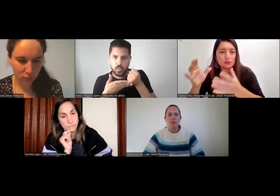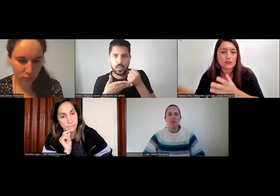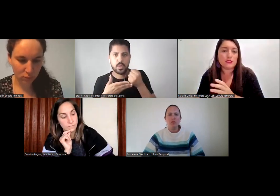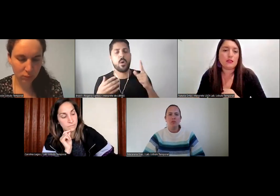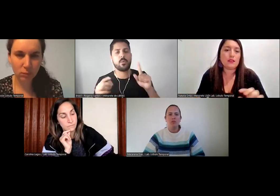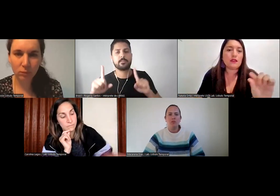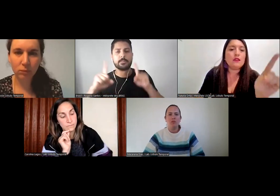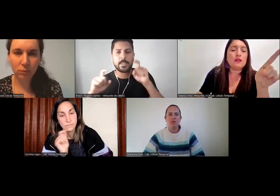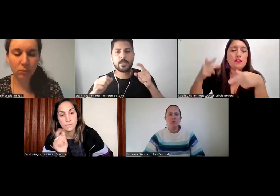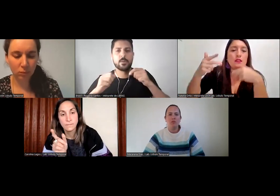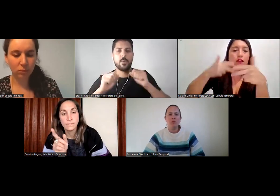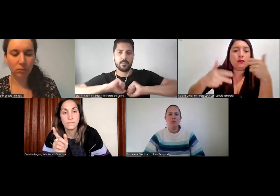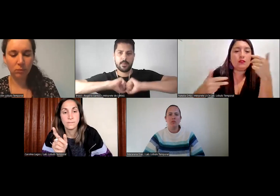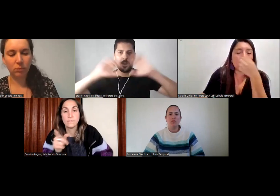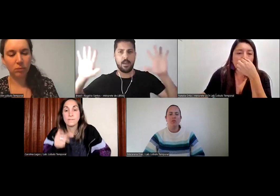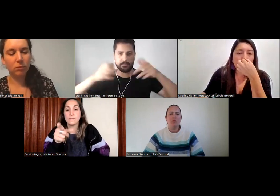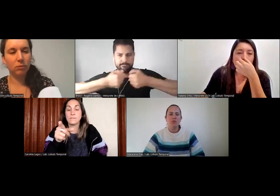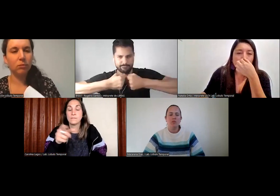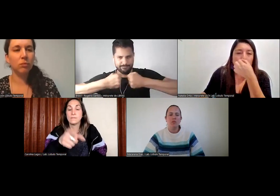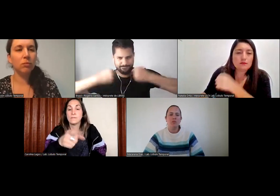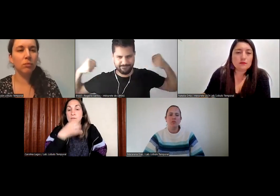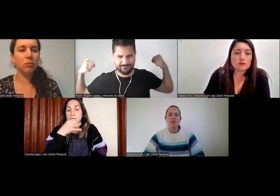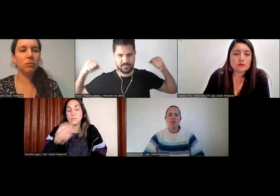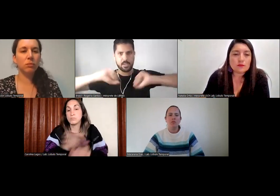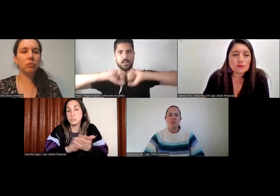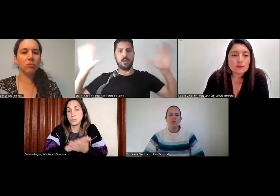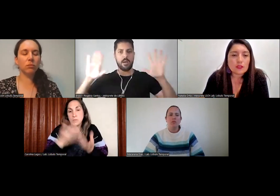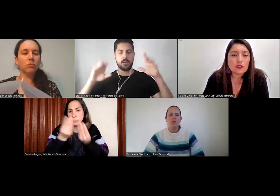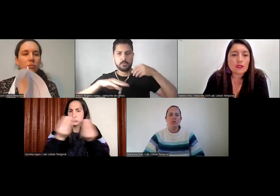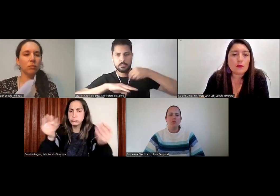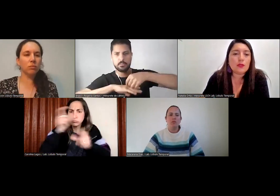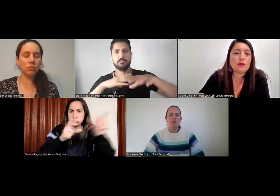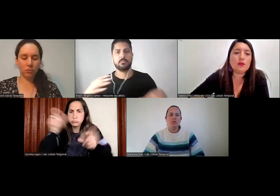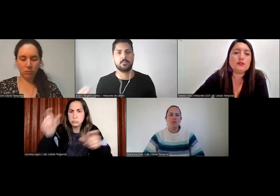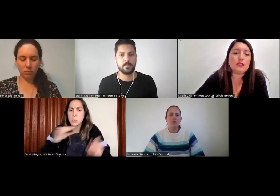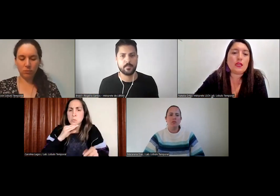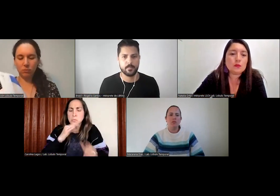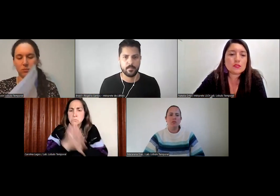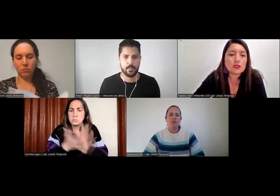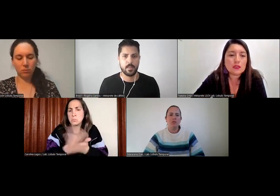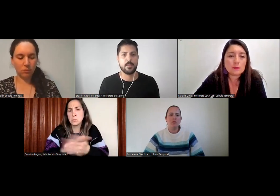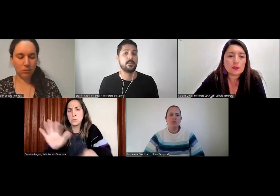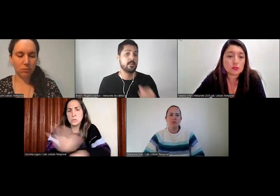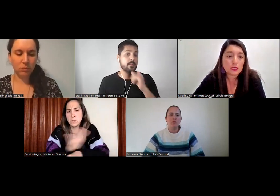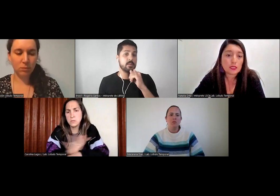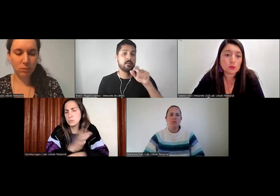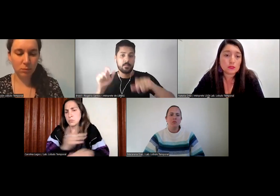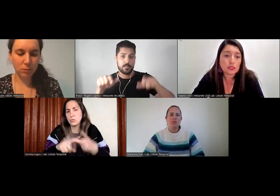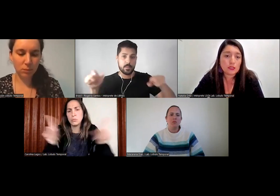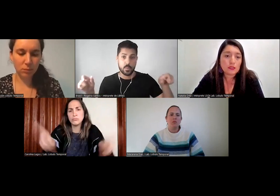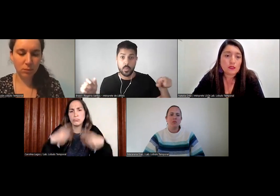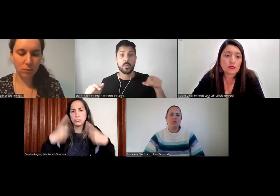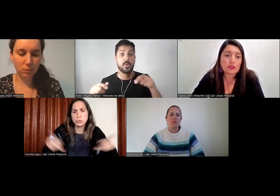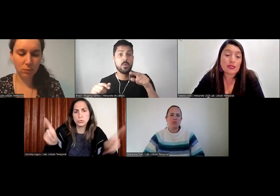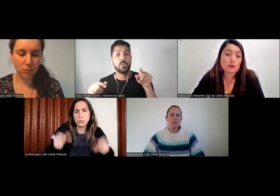oyentes. No sé si se entiende la idea. ¿Y Caro? Por ejemplo, sí, hay muchas personas que